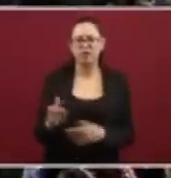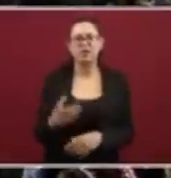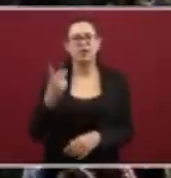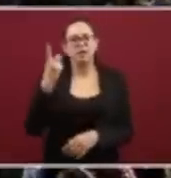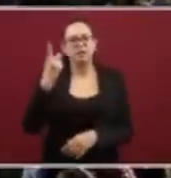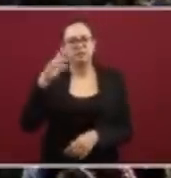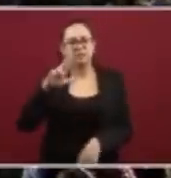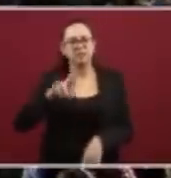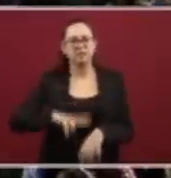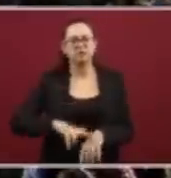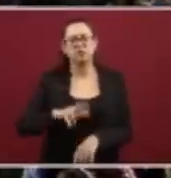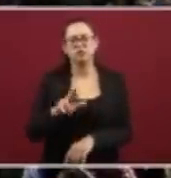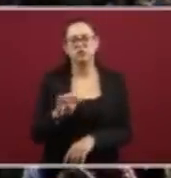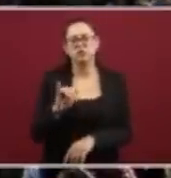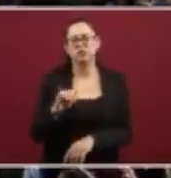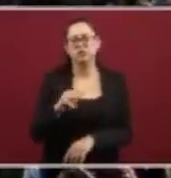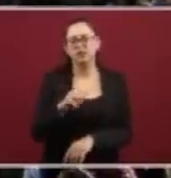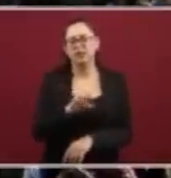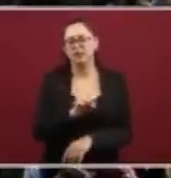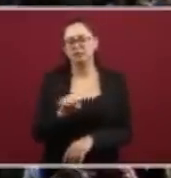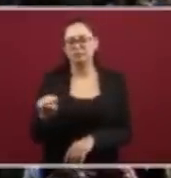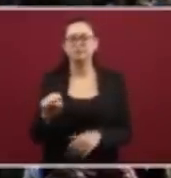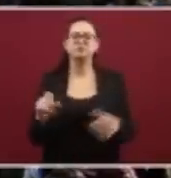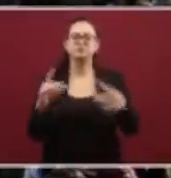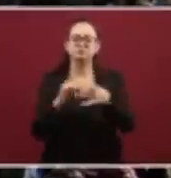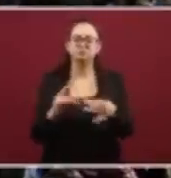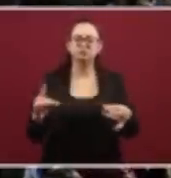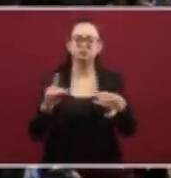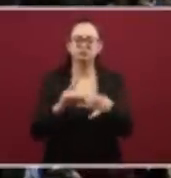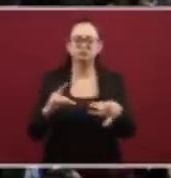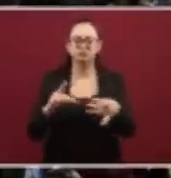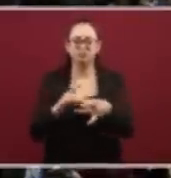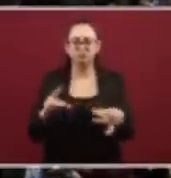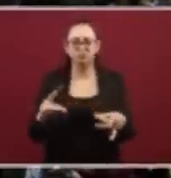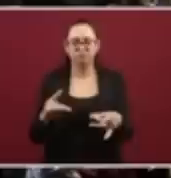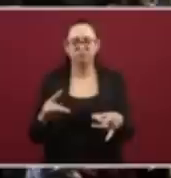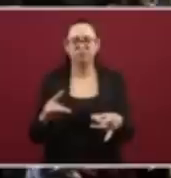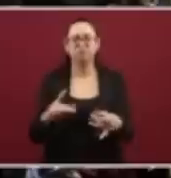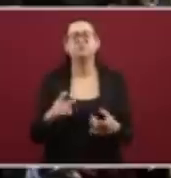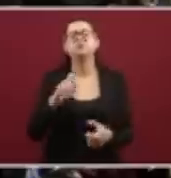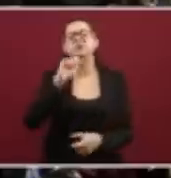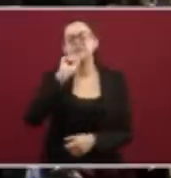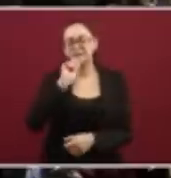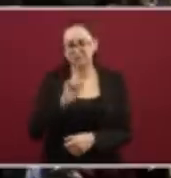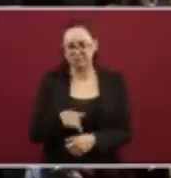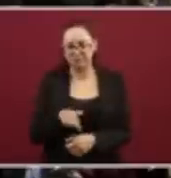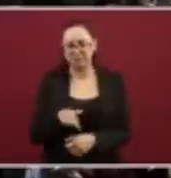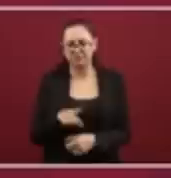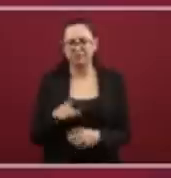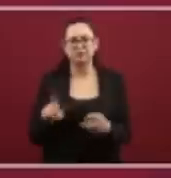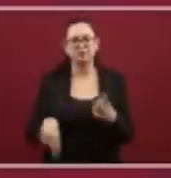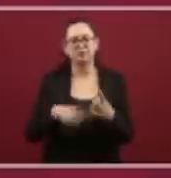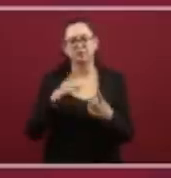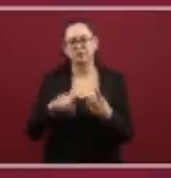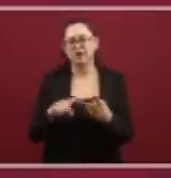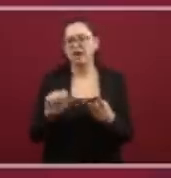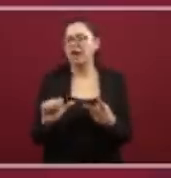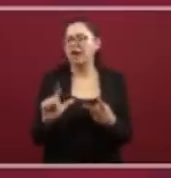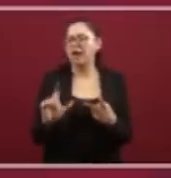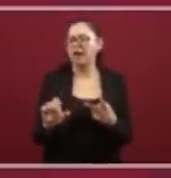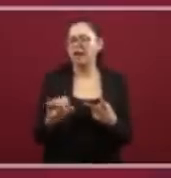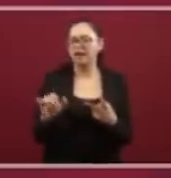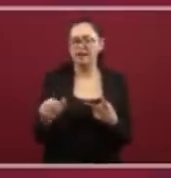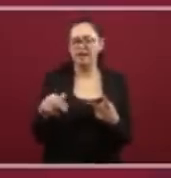seguro social que haga una exposición y también alejandro encinas